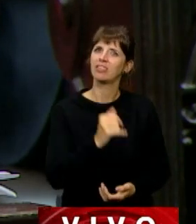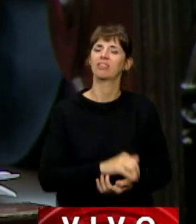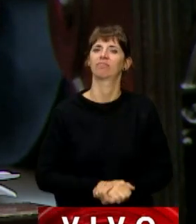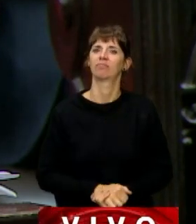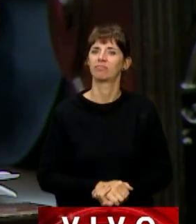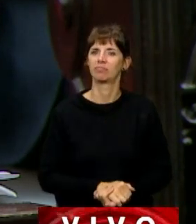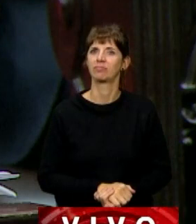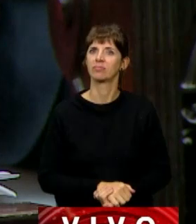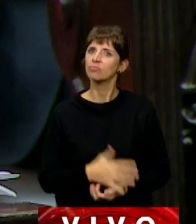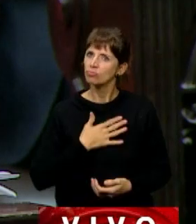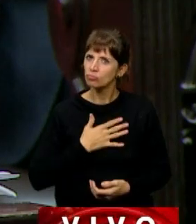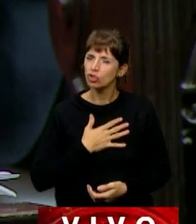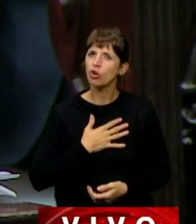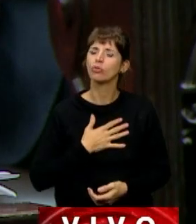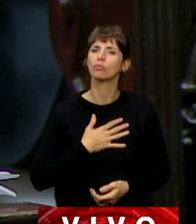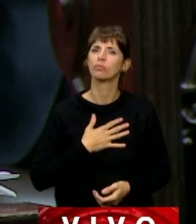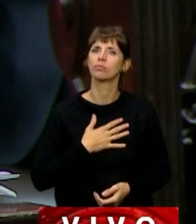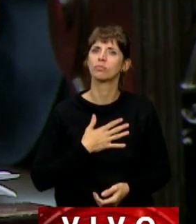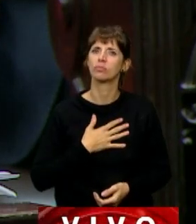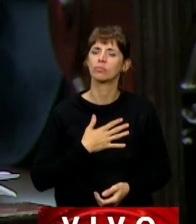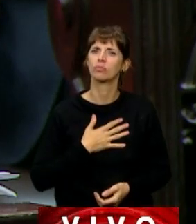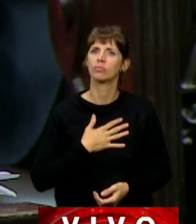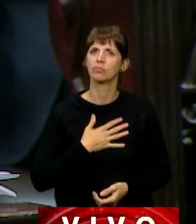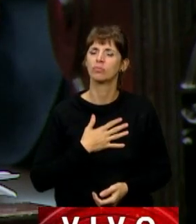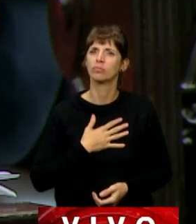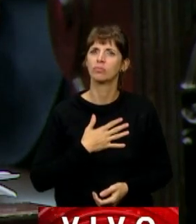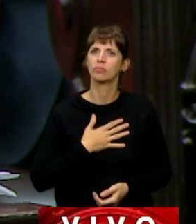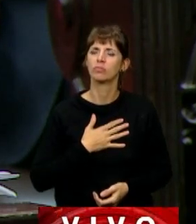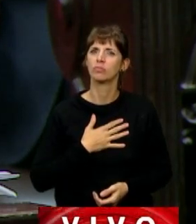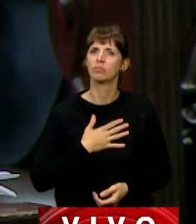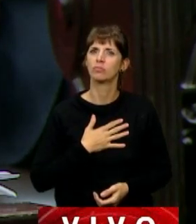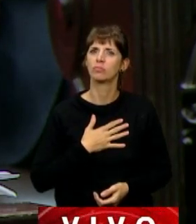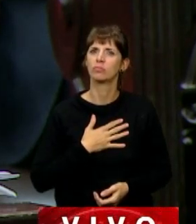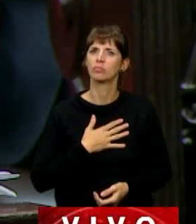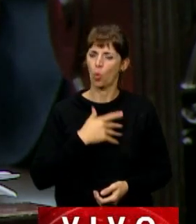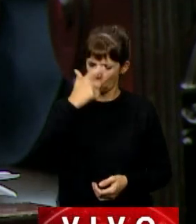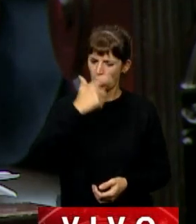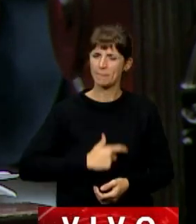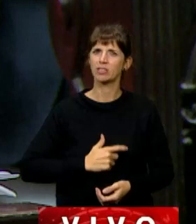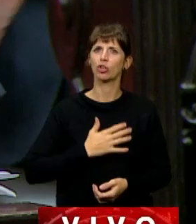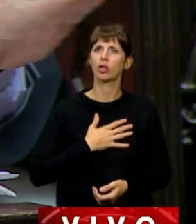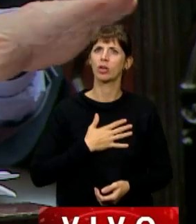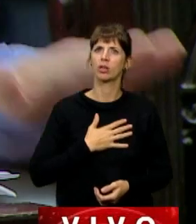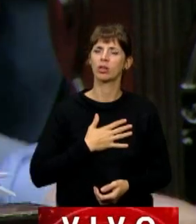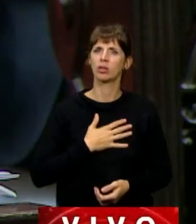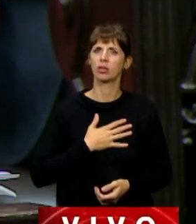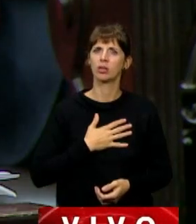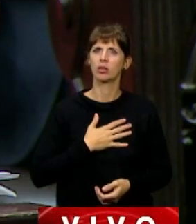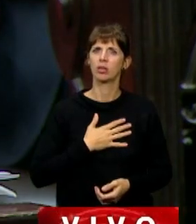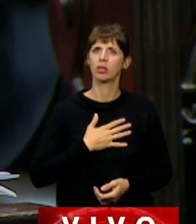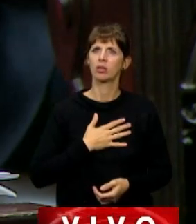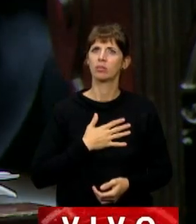soy una persona que para mí hemos tocado un